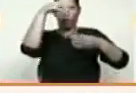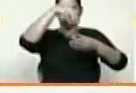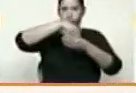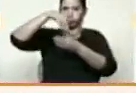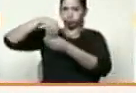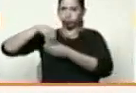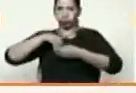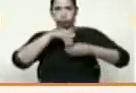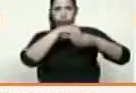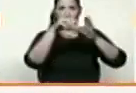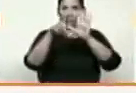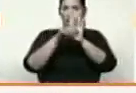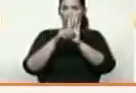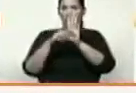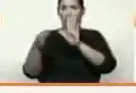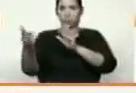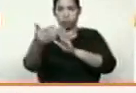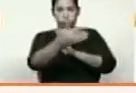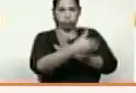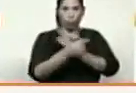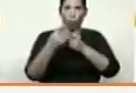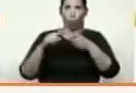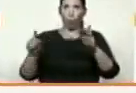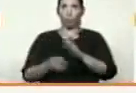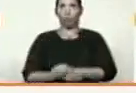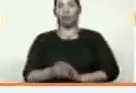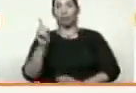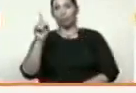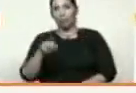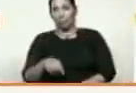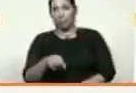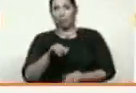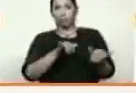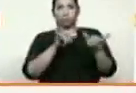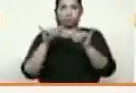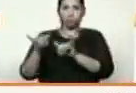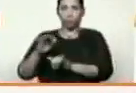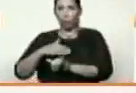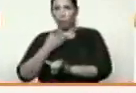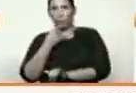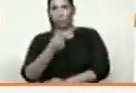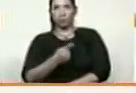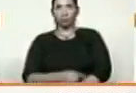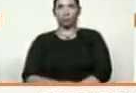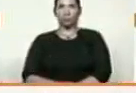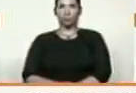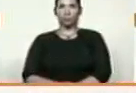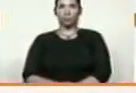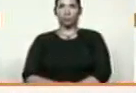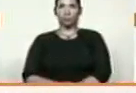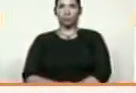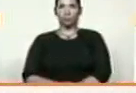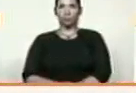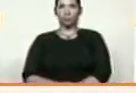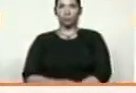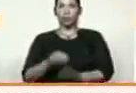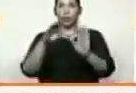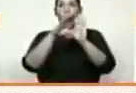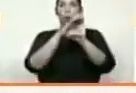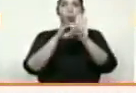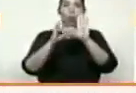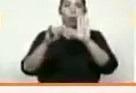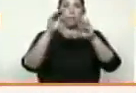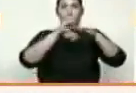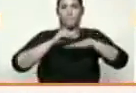ejecutivas. Lo mismo podríamos decir de la constituyente